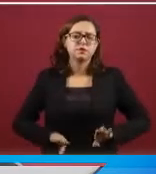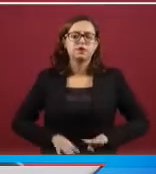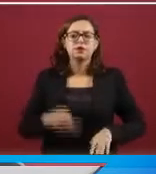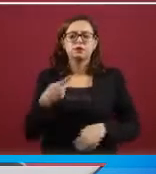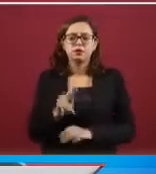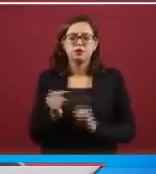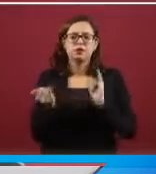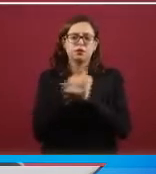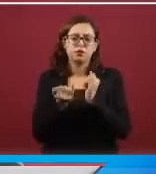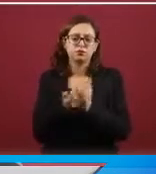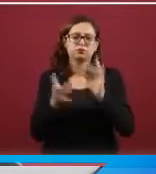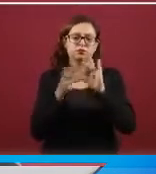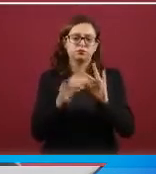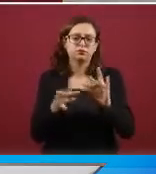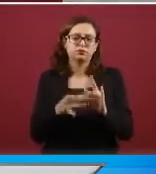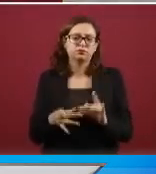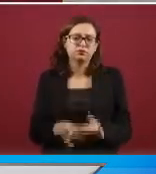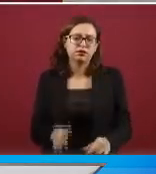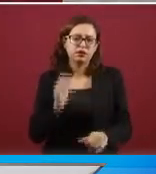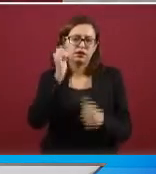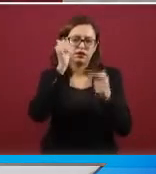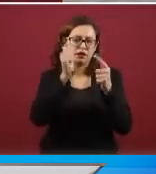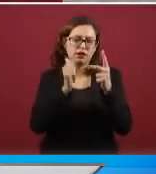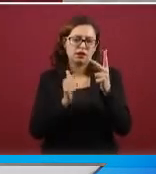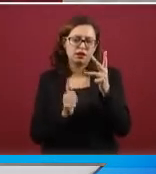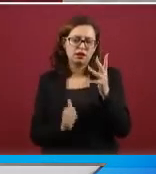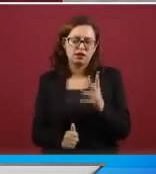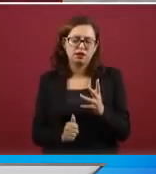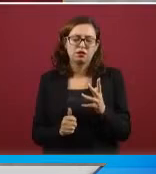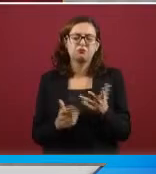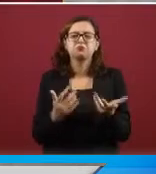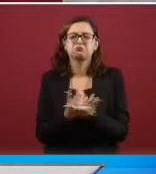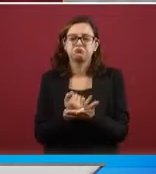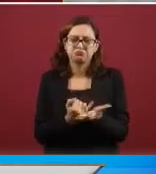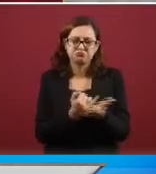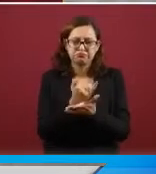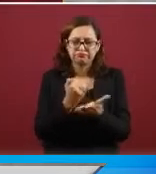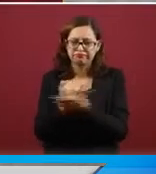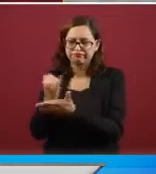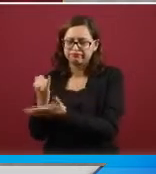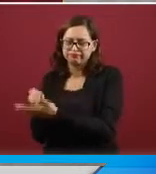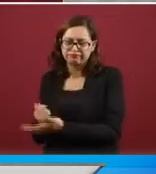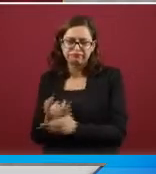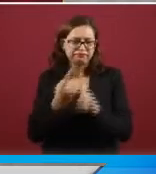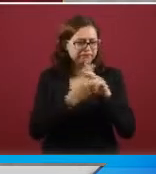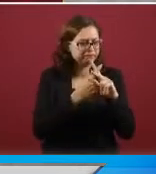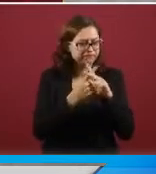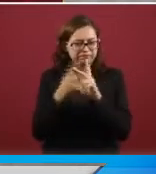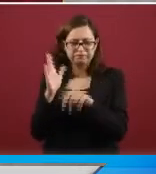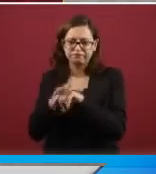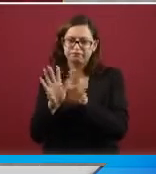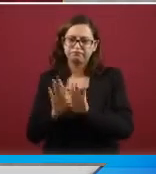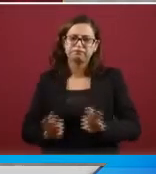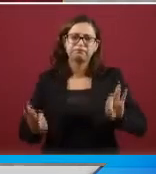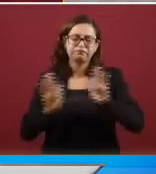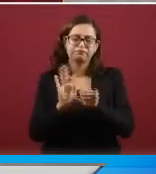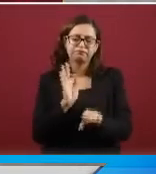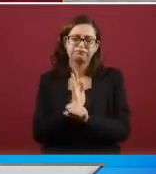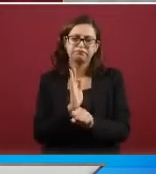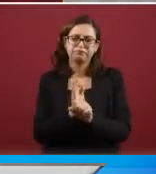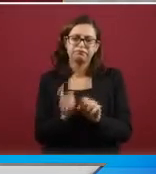en $49 por barril, la inflación en 3%, el tipo de cambio en 19.9 y la tasa de interés